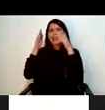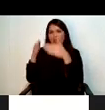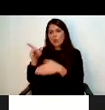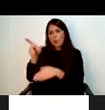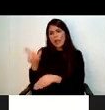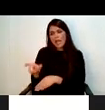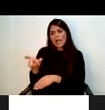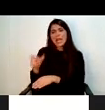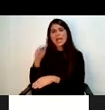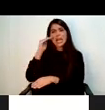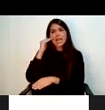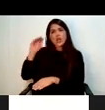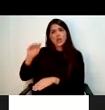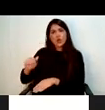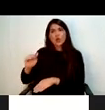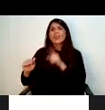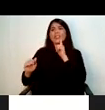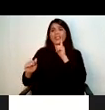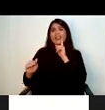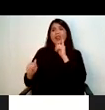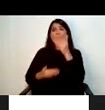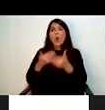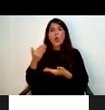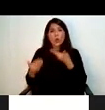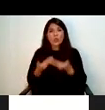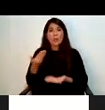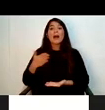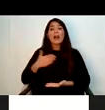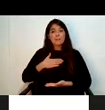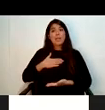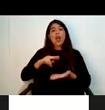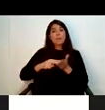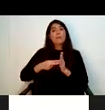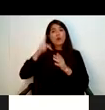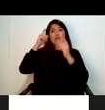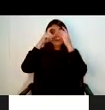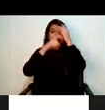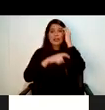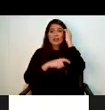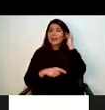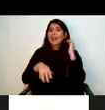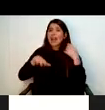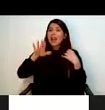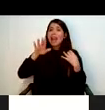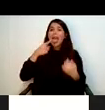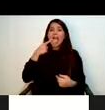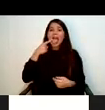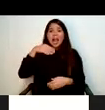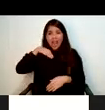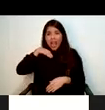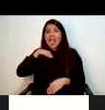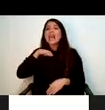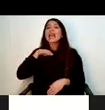niño que tenía la conducta, que para mí era problemática, de pasar la lengua por